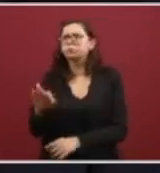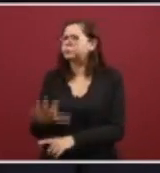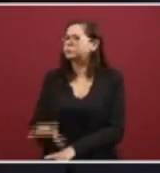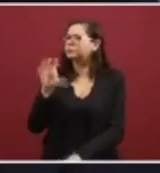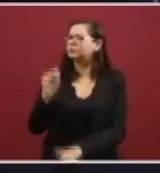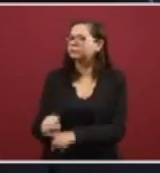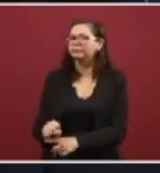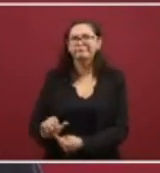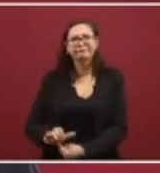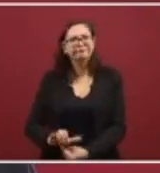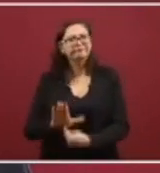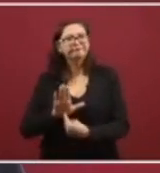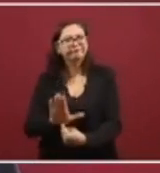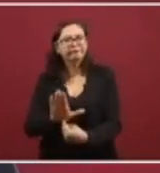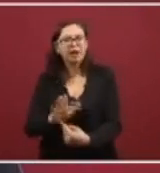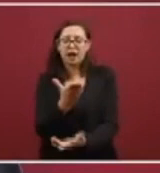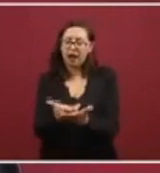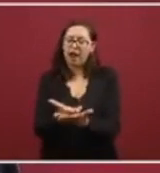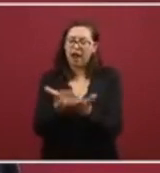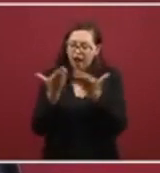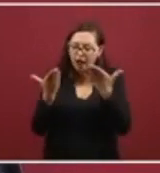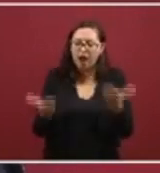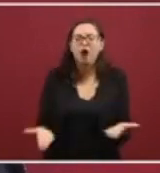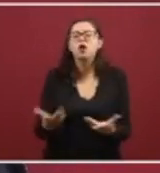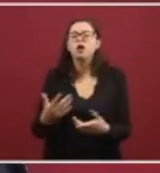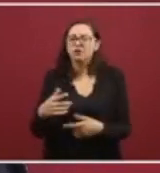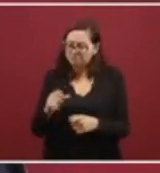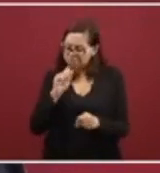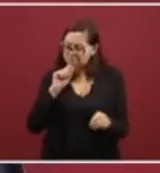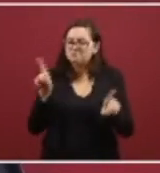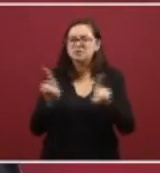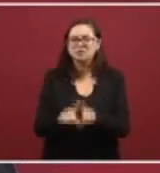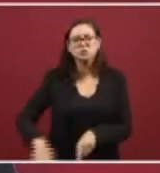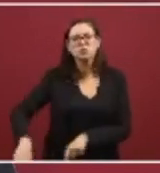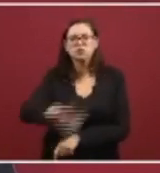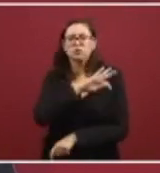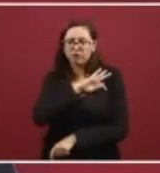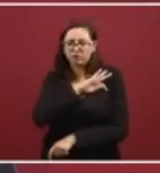Y se va a poder con la vía nuestra, que